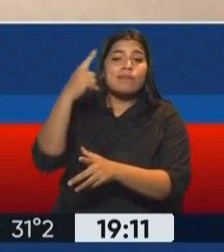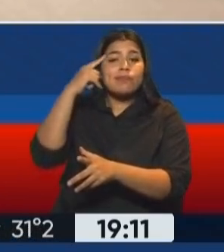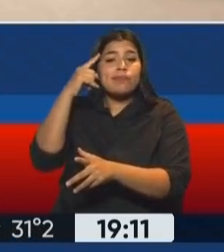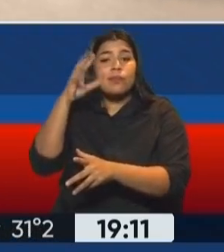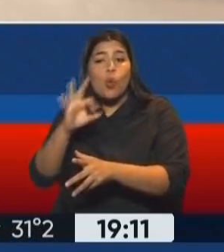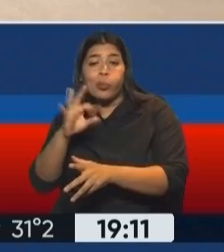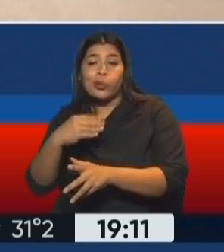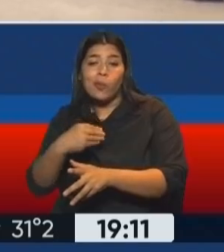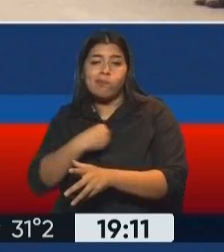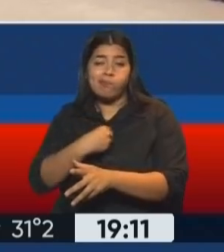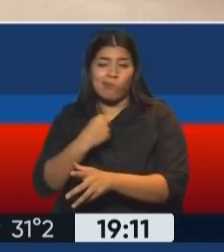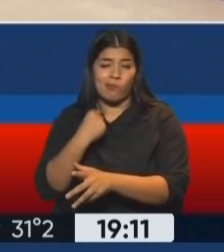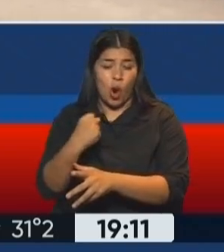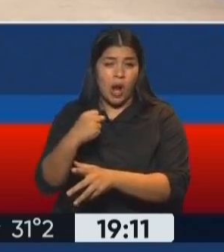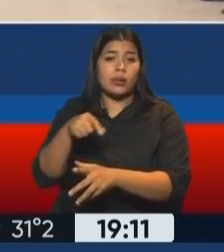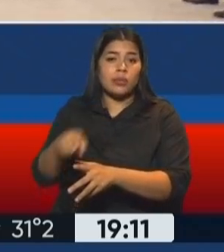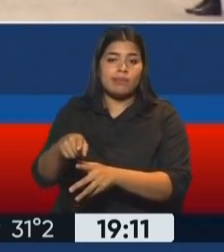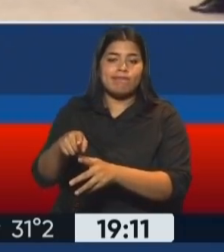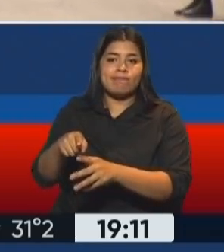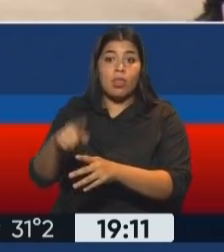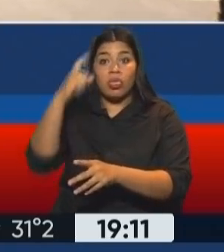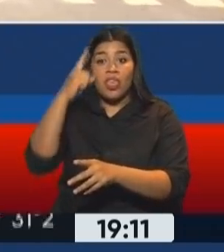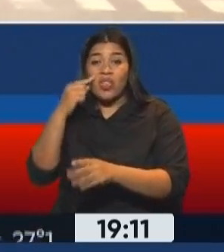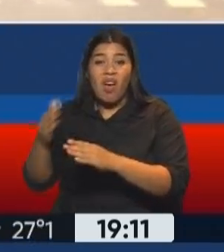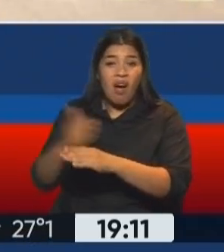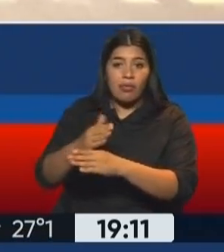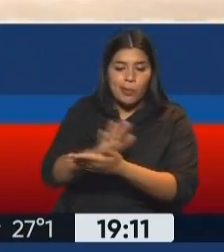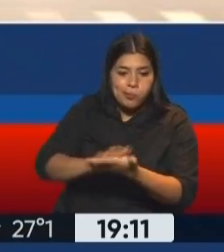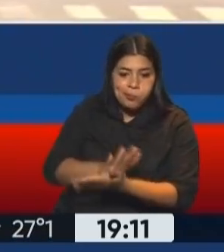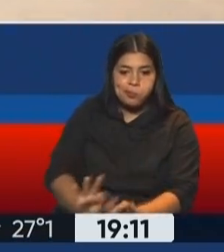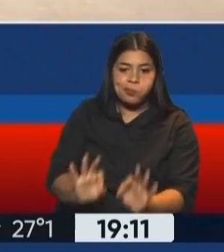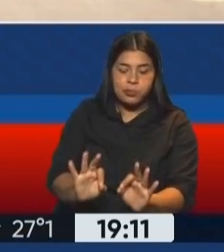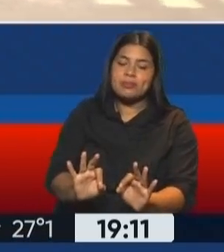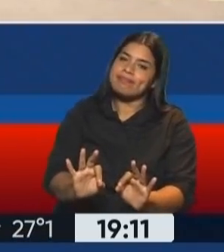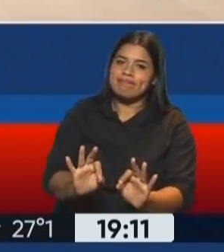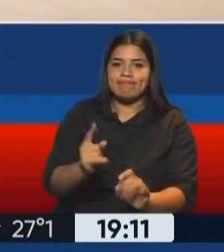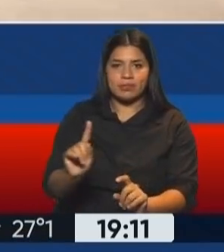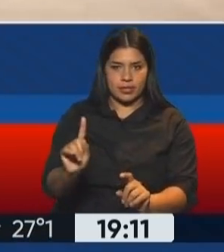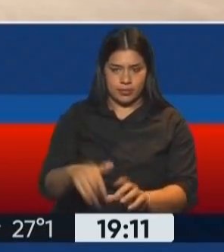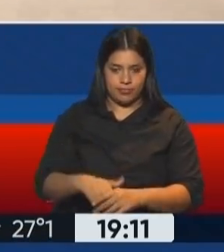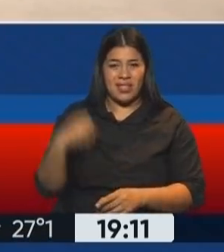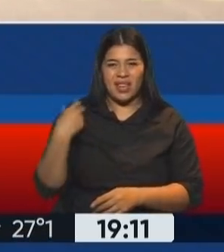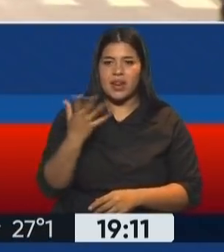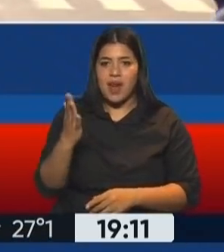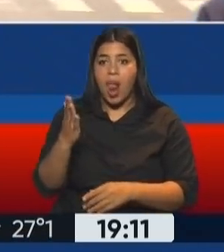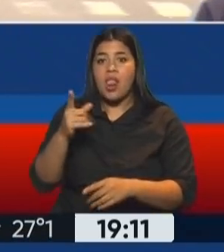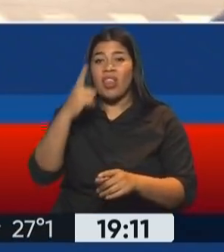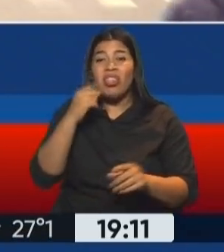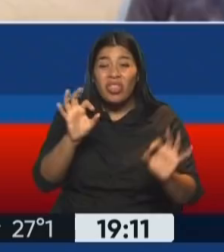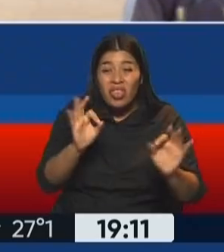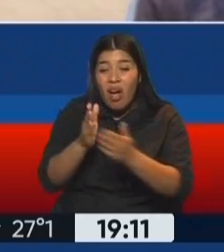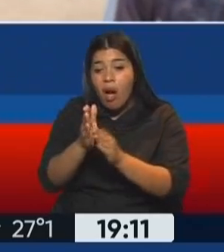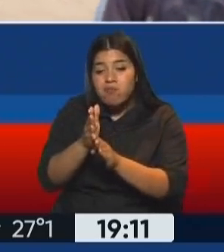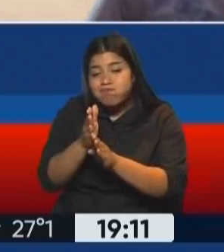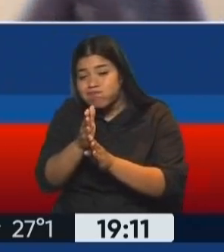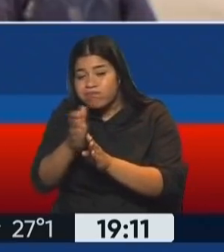muy acentuada, resolviera antes del plazo ordenatorio. Por lo general, resuelven sobre el límite o pasando. Aparte parece estar